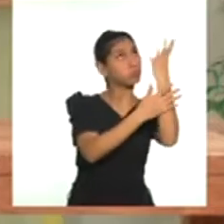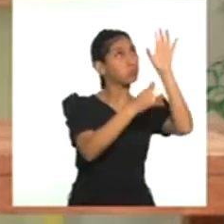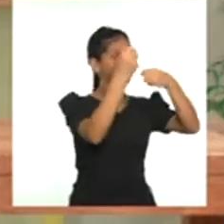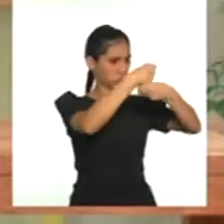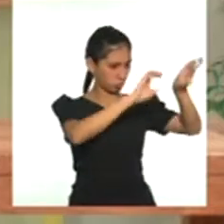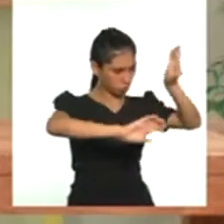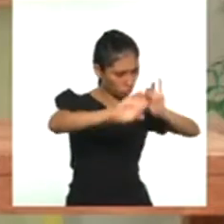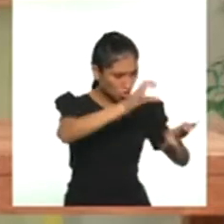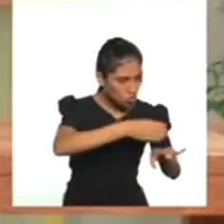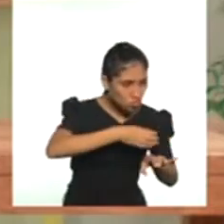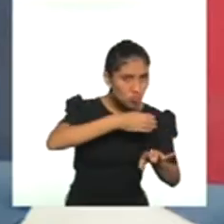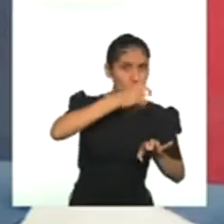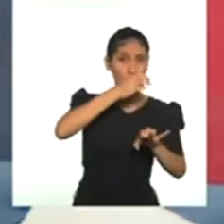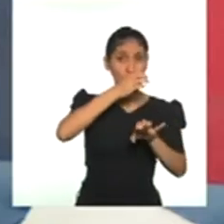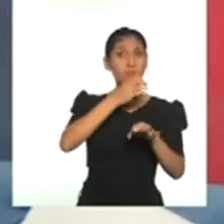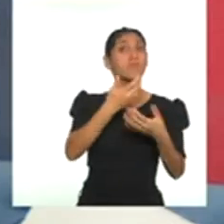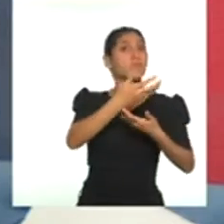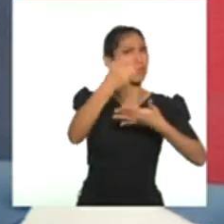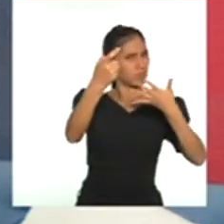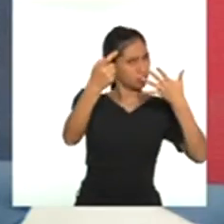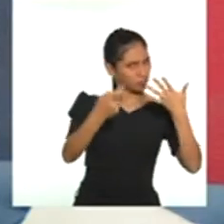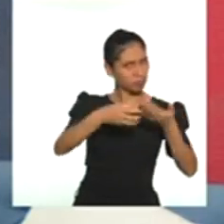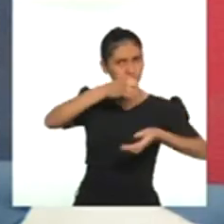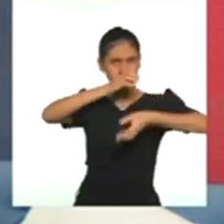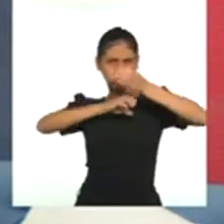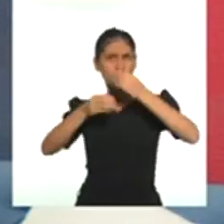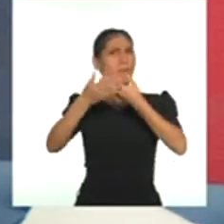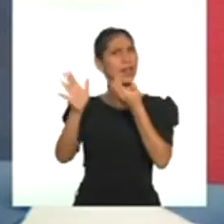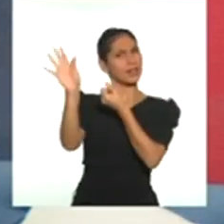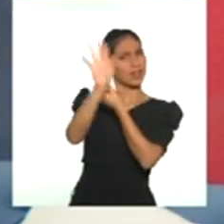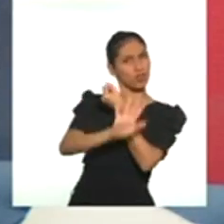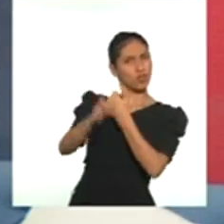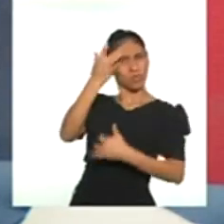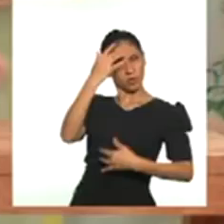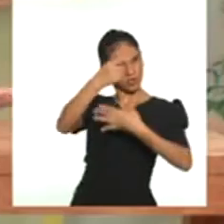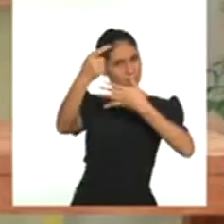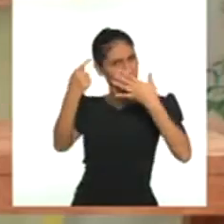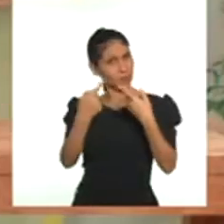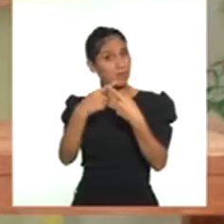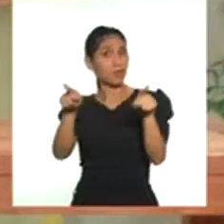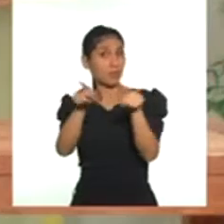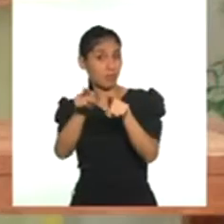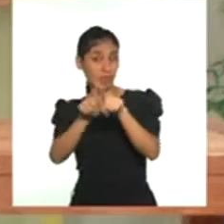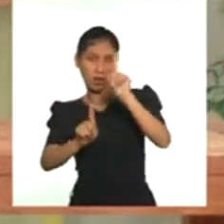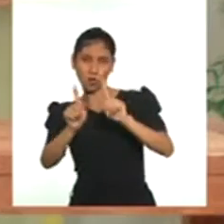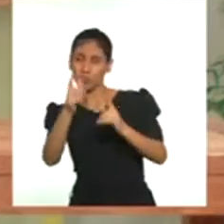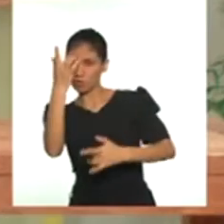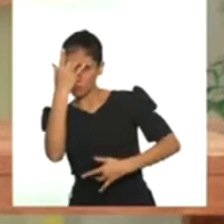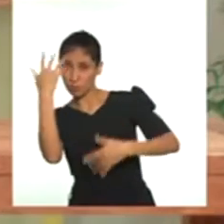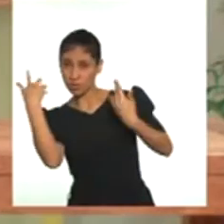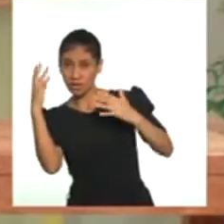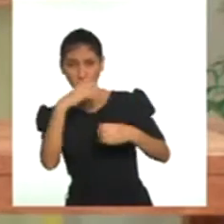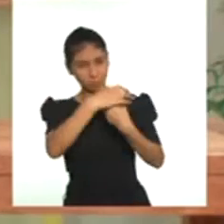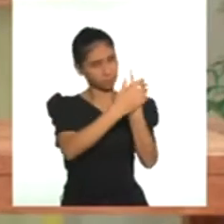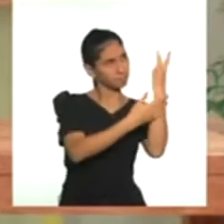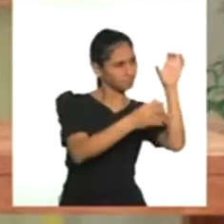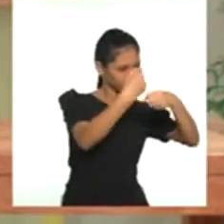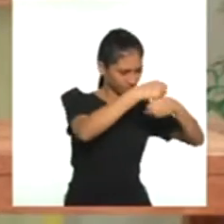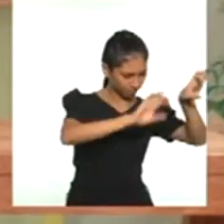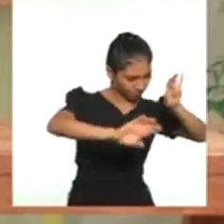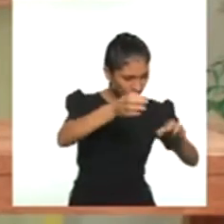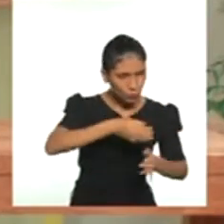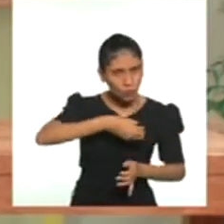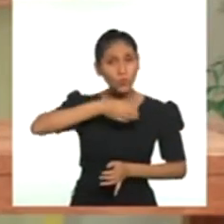como medicina curativa. Yo considero que prevenir es lo mejor. Claro, si sabemos cómo usarlas, nos pueden